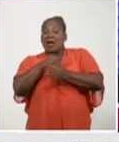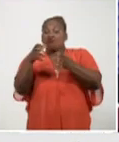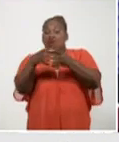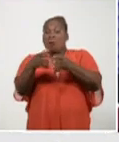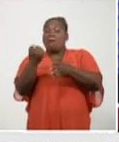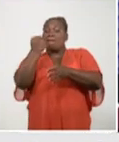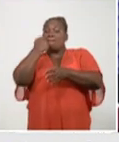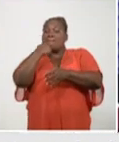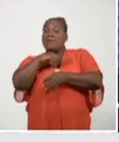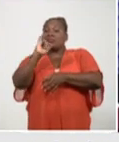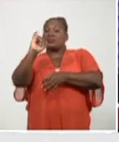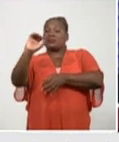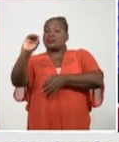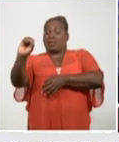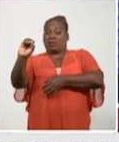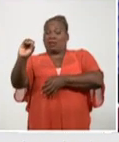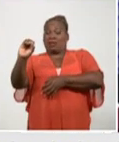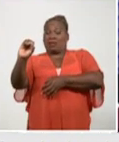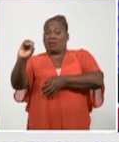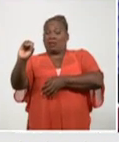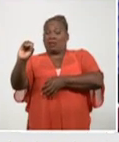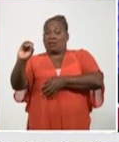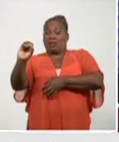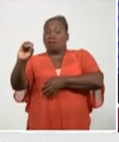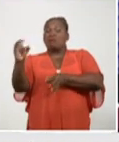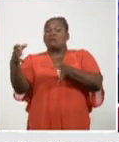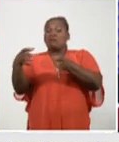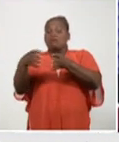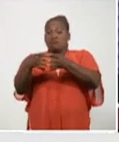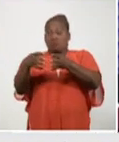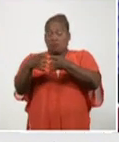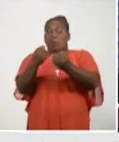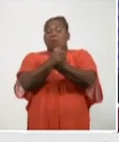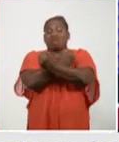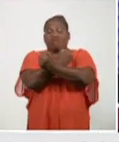de 60 y más, grupo de mucho riesgo,